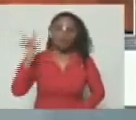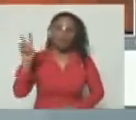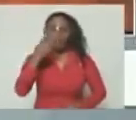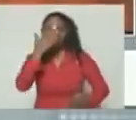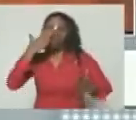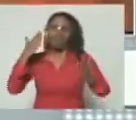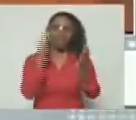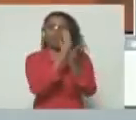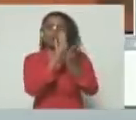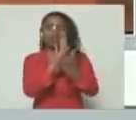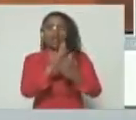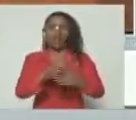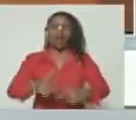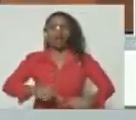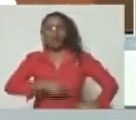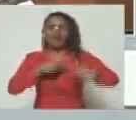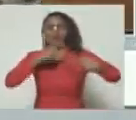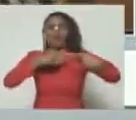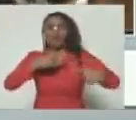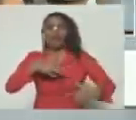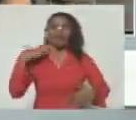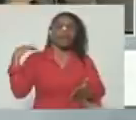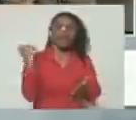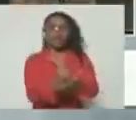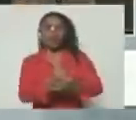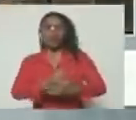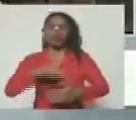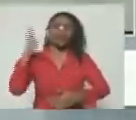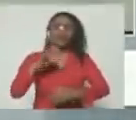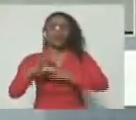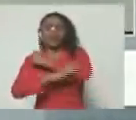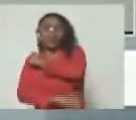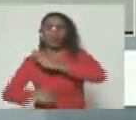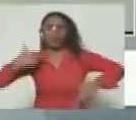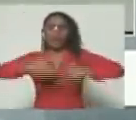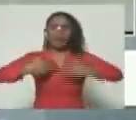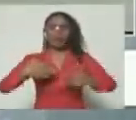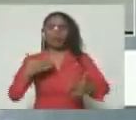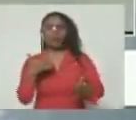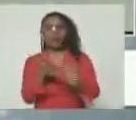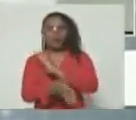enfrentará a delincuentes, asesinos, criminales y terroristas.